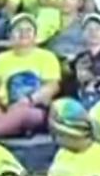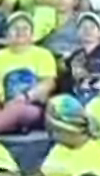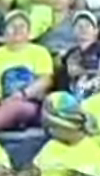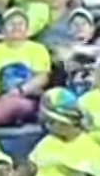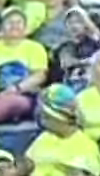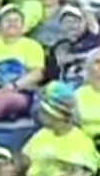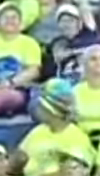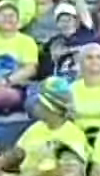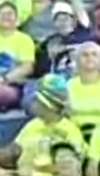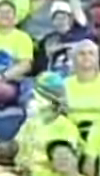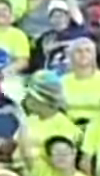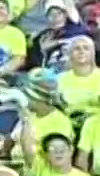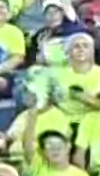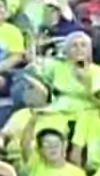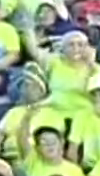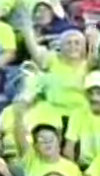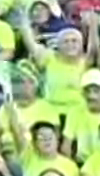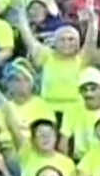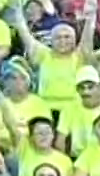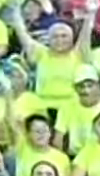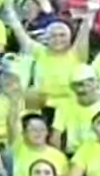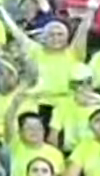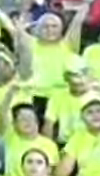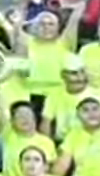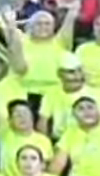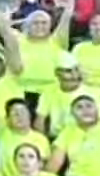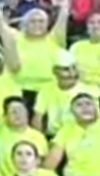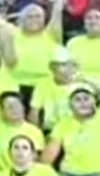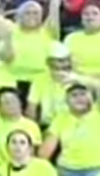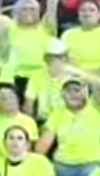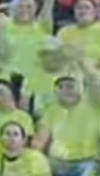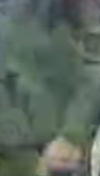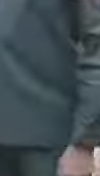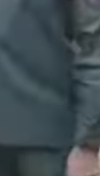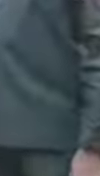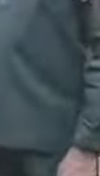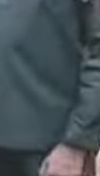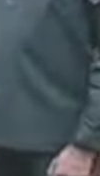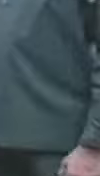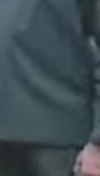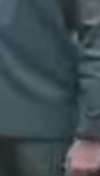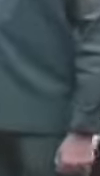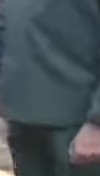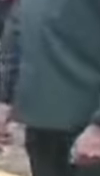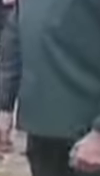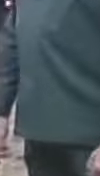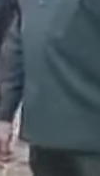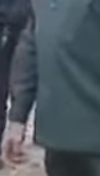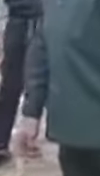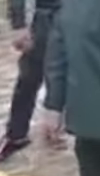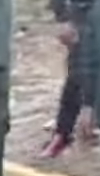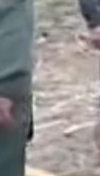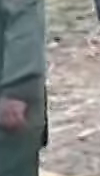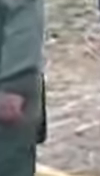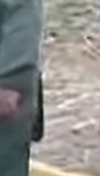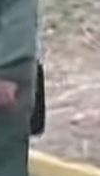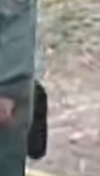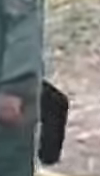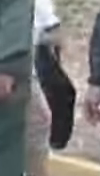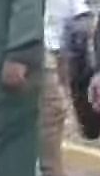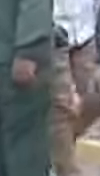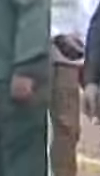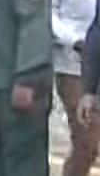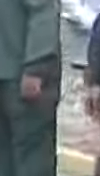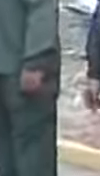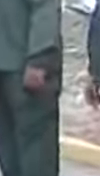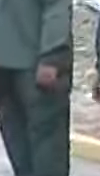ya está en la ciudad olímpica de San Juan. Desde el Domo Bolivariano de la Villa Olímpica en San Juan de los Morros, desde